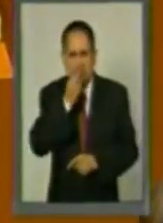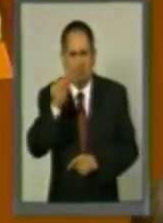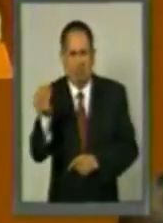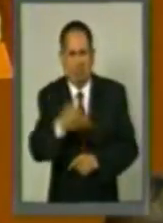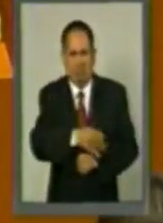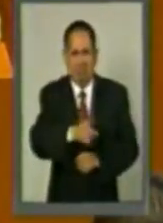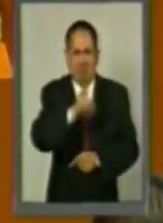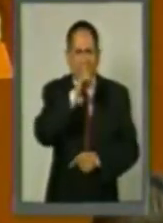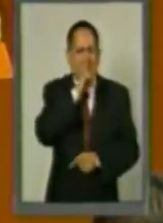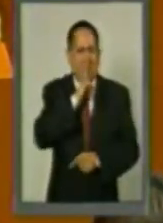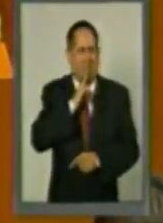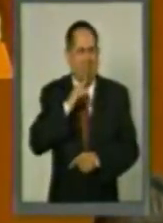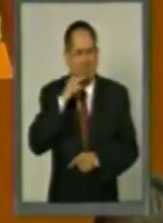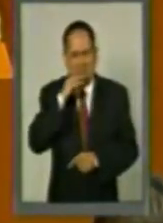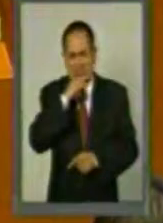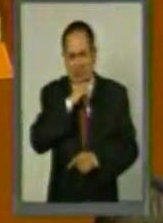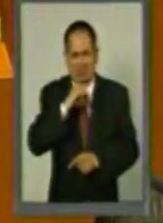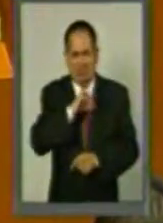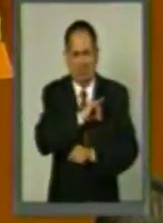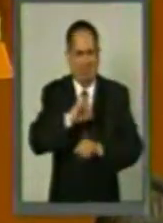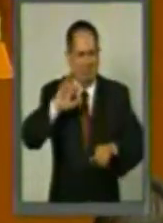e irresponsable.